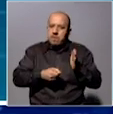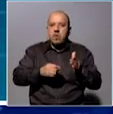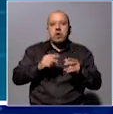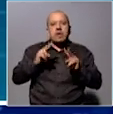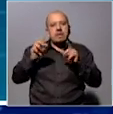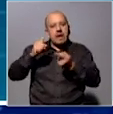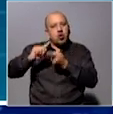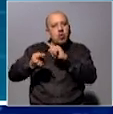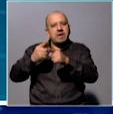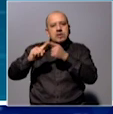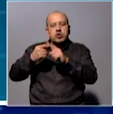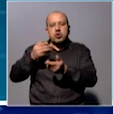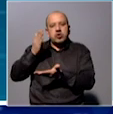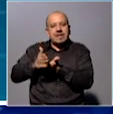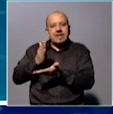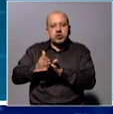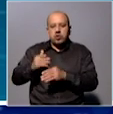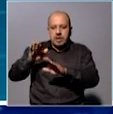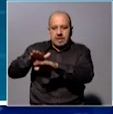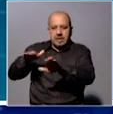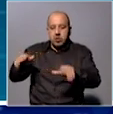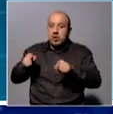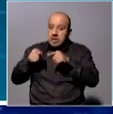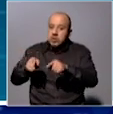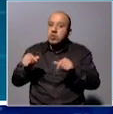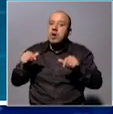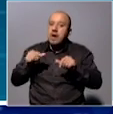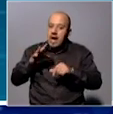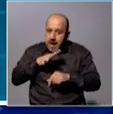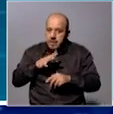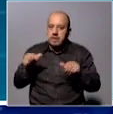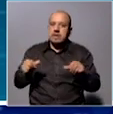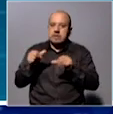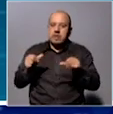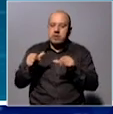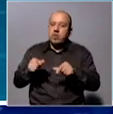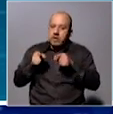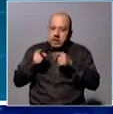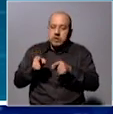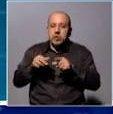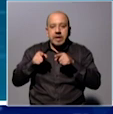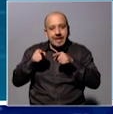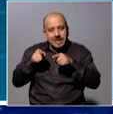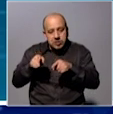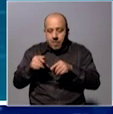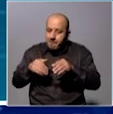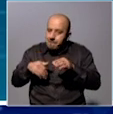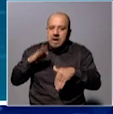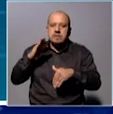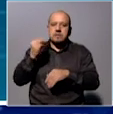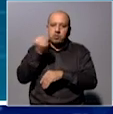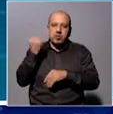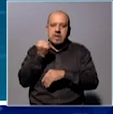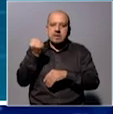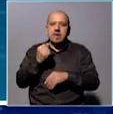la Convención de los Derechos del Niño. Y eso hay que ponerlo en práctica y esa es una de las cosas más importantes que tiene